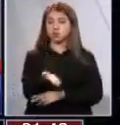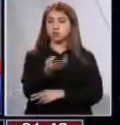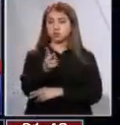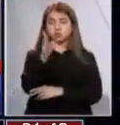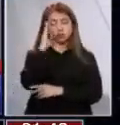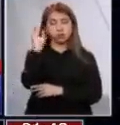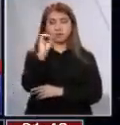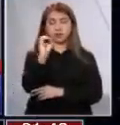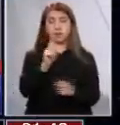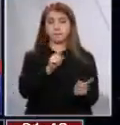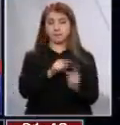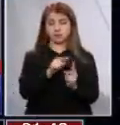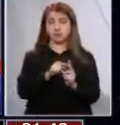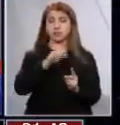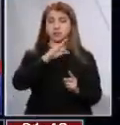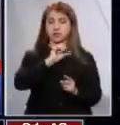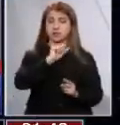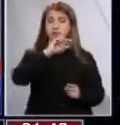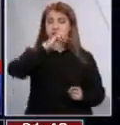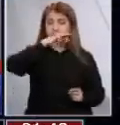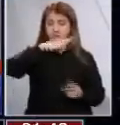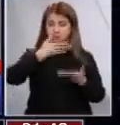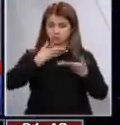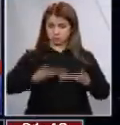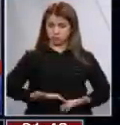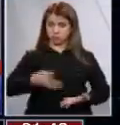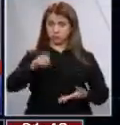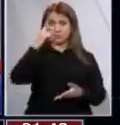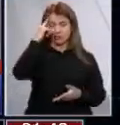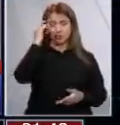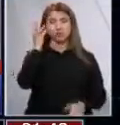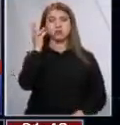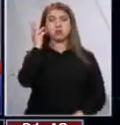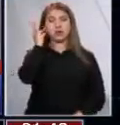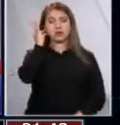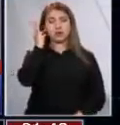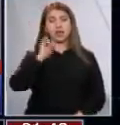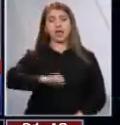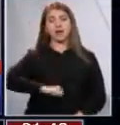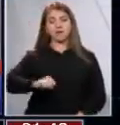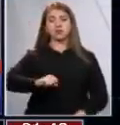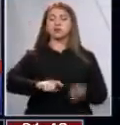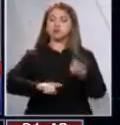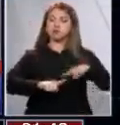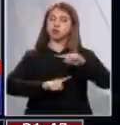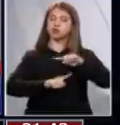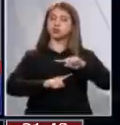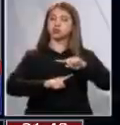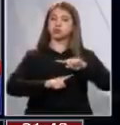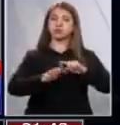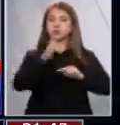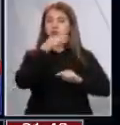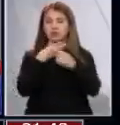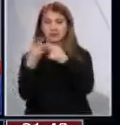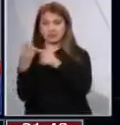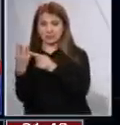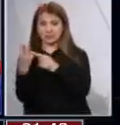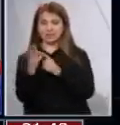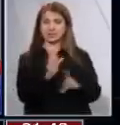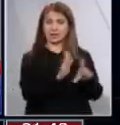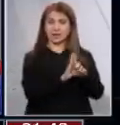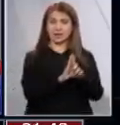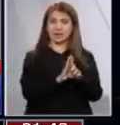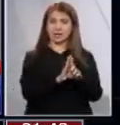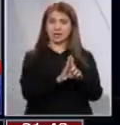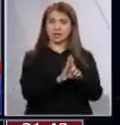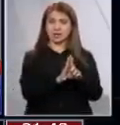opinión personal, Carmen Castillo, ¿cree que una mujer que aborta por otra causal, que no sean las tres que están en la ley, más allá de